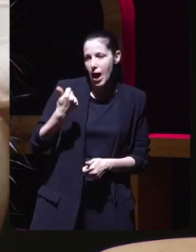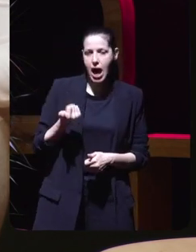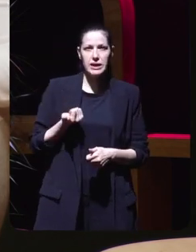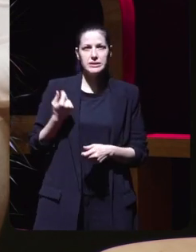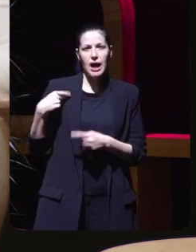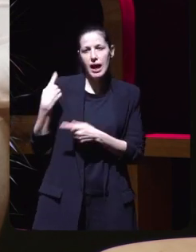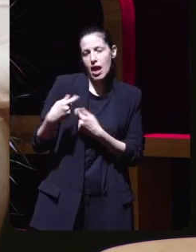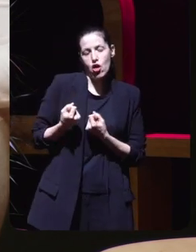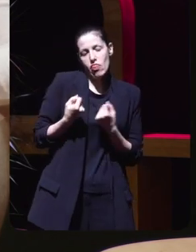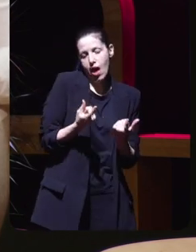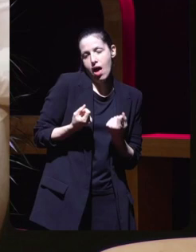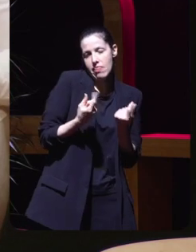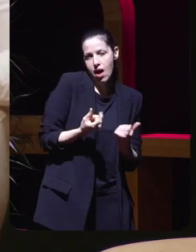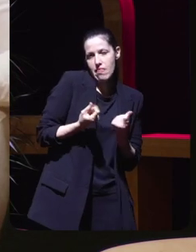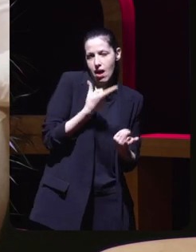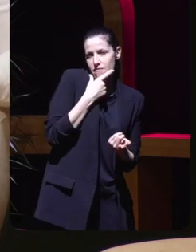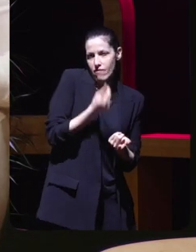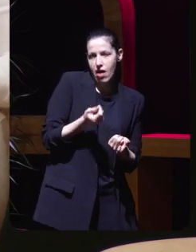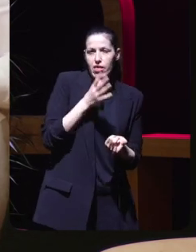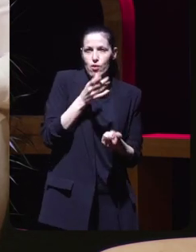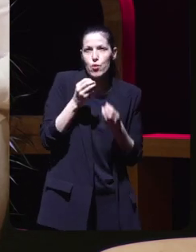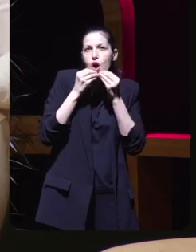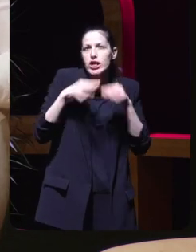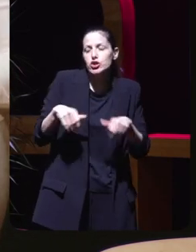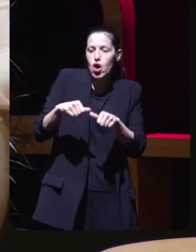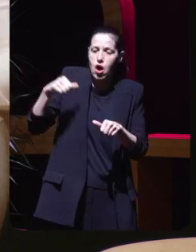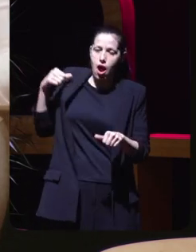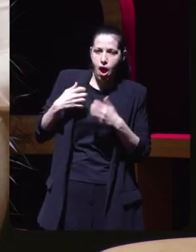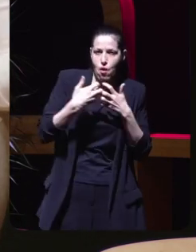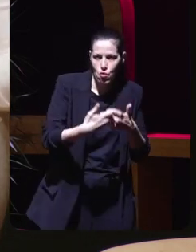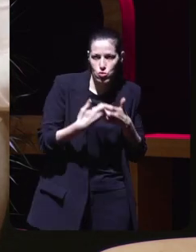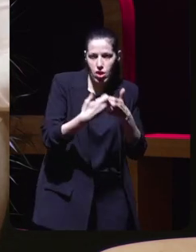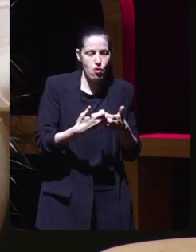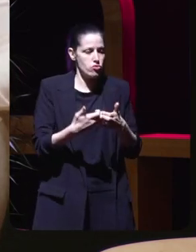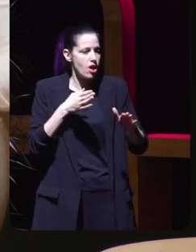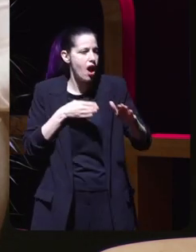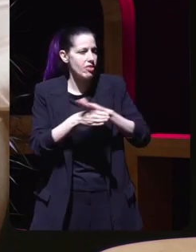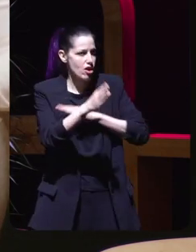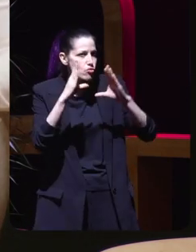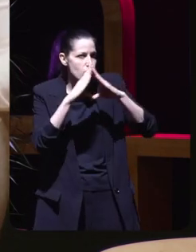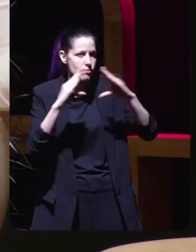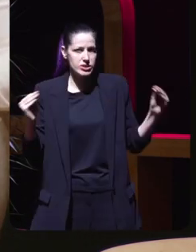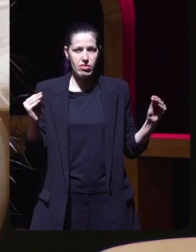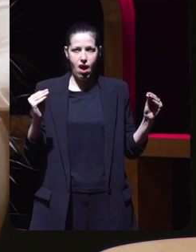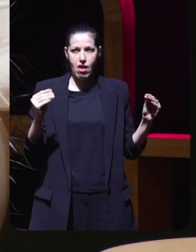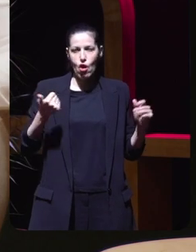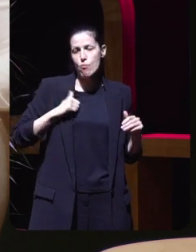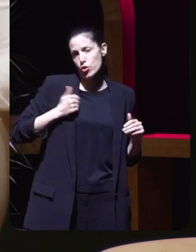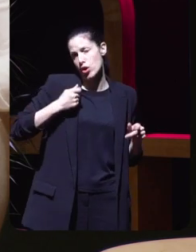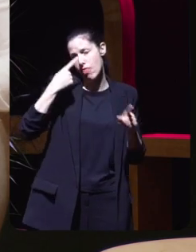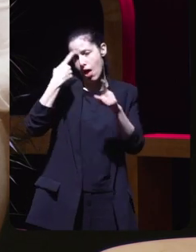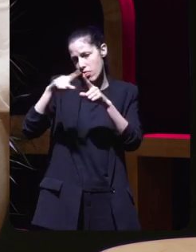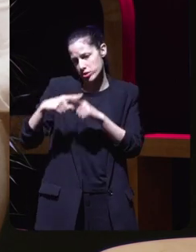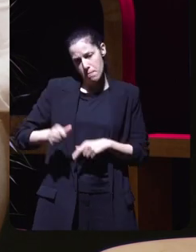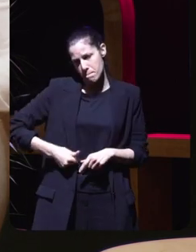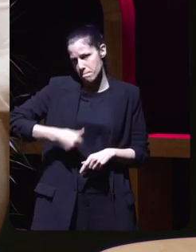a que no lo pusieron pues fácil no históricamente falando que podemos acceder a universidades que te íbamos más oportunidades de todo tipo pero